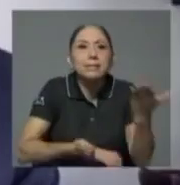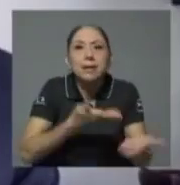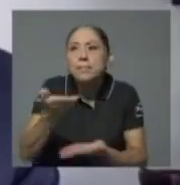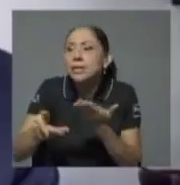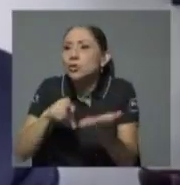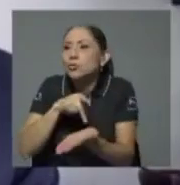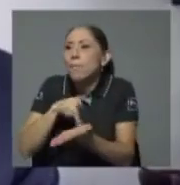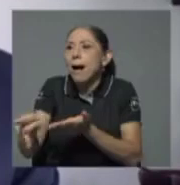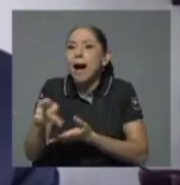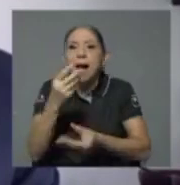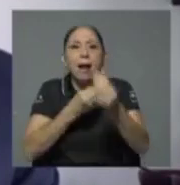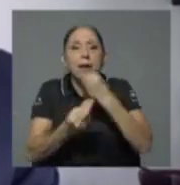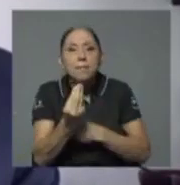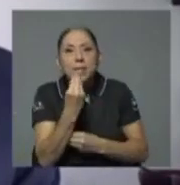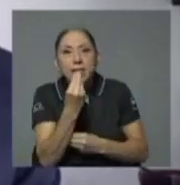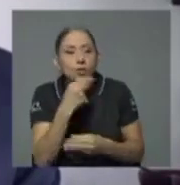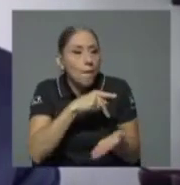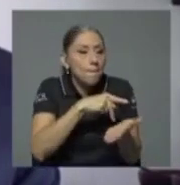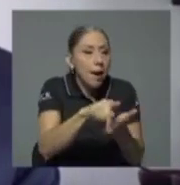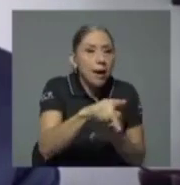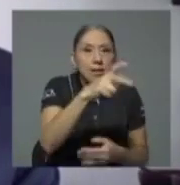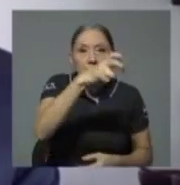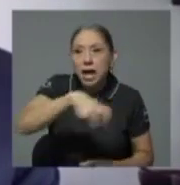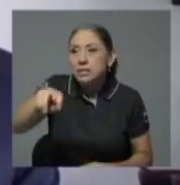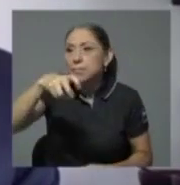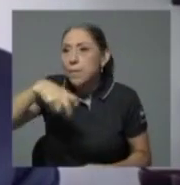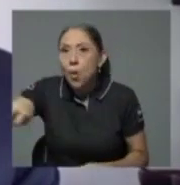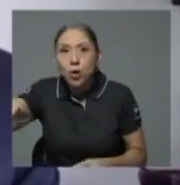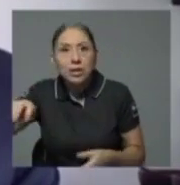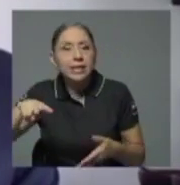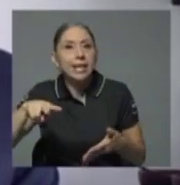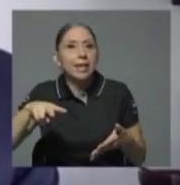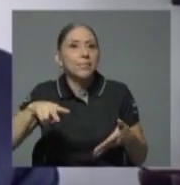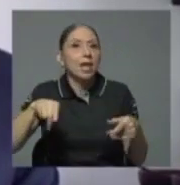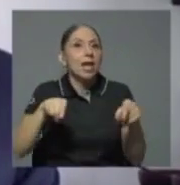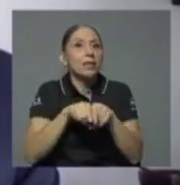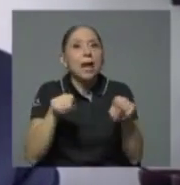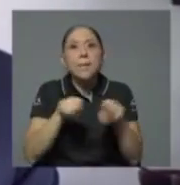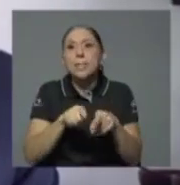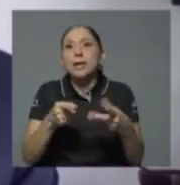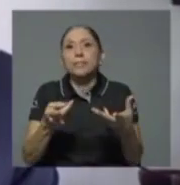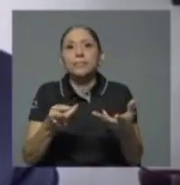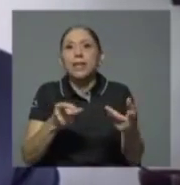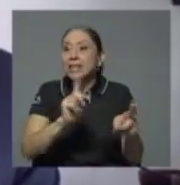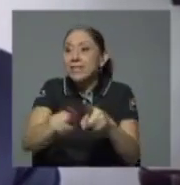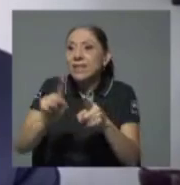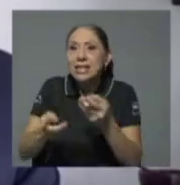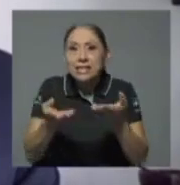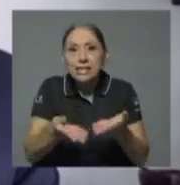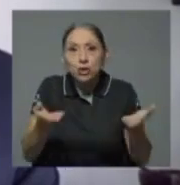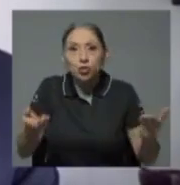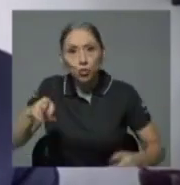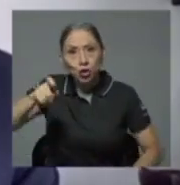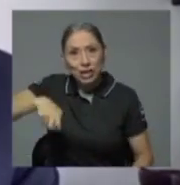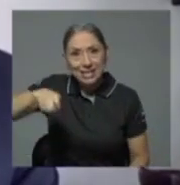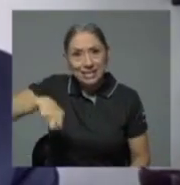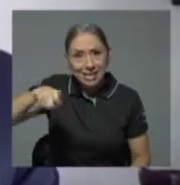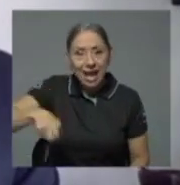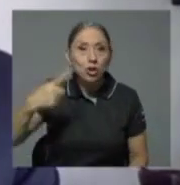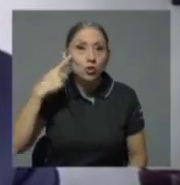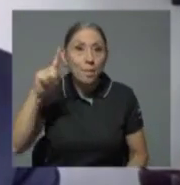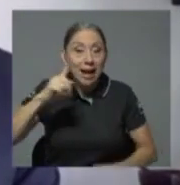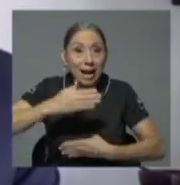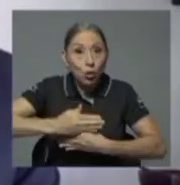impactar el tema del transporte, va a impactar todo el tema de insumos necesarios que se necesitan para